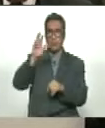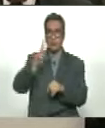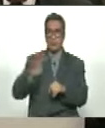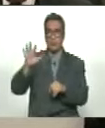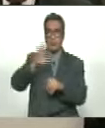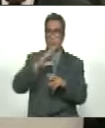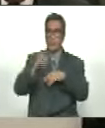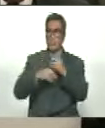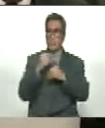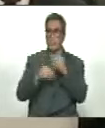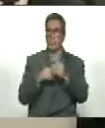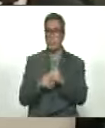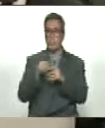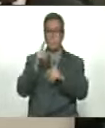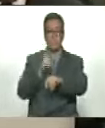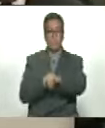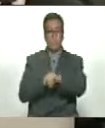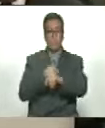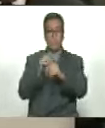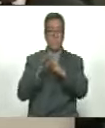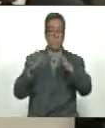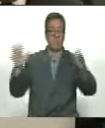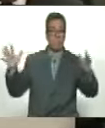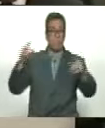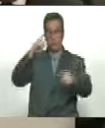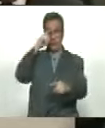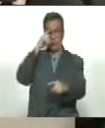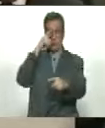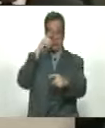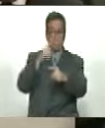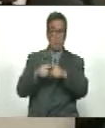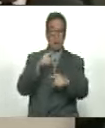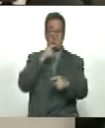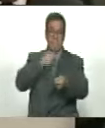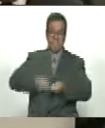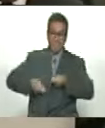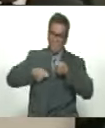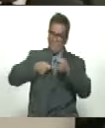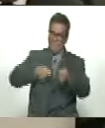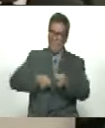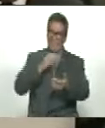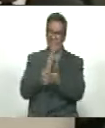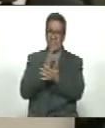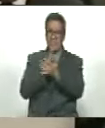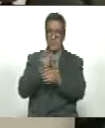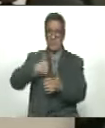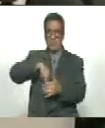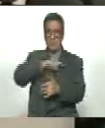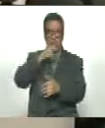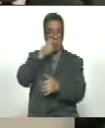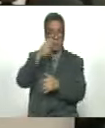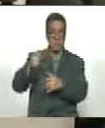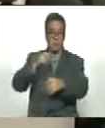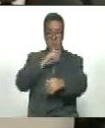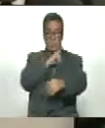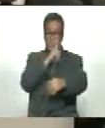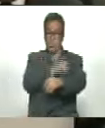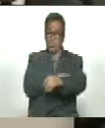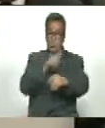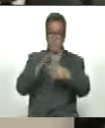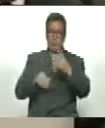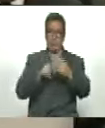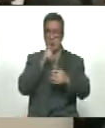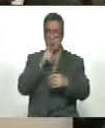que ha sido una situación de grandes desafíos, de ataques indiscriminados contra nuestro pueblo, los más feroces y los más